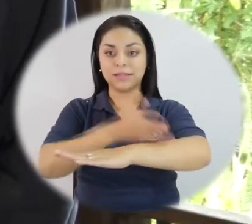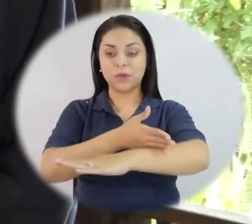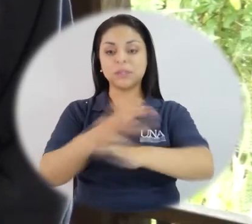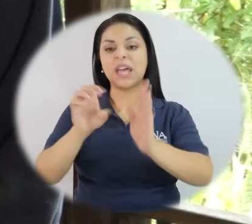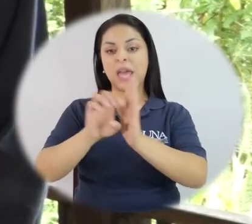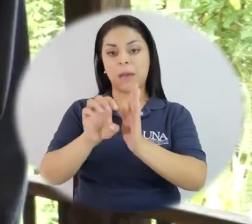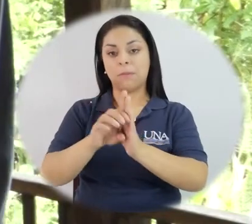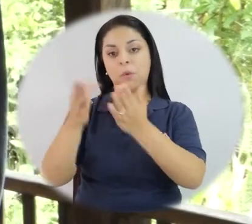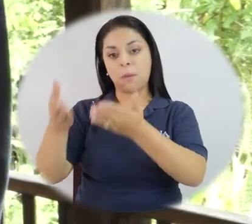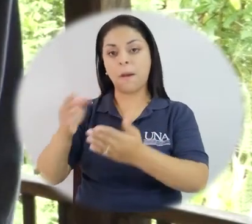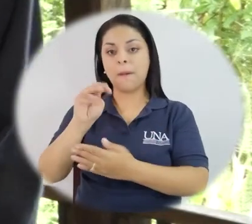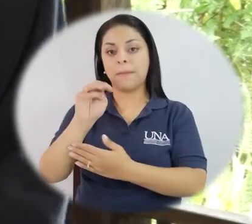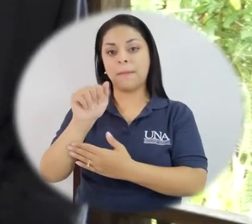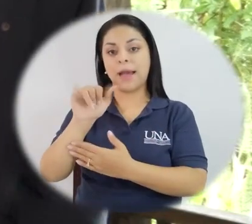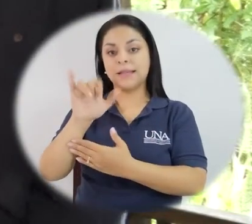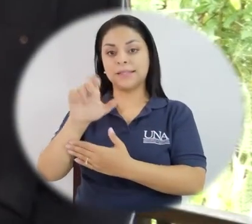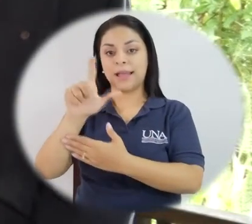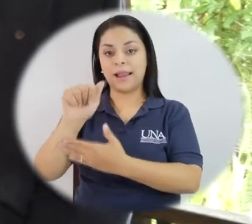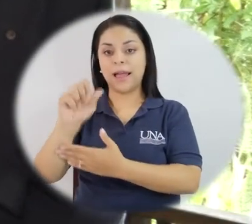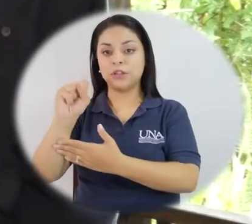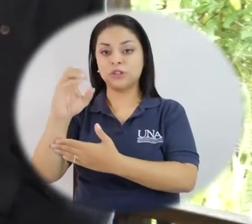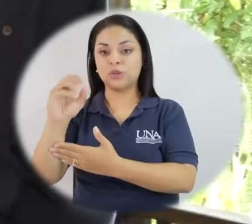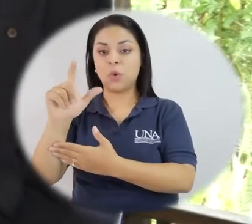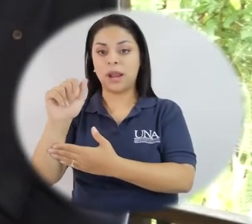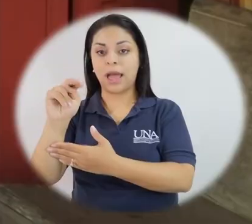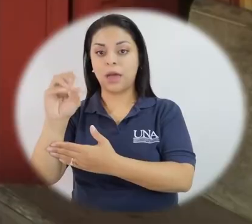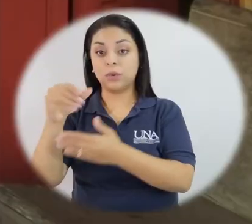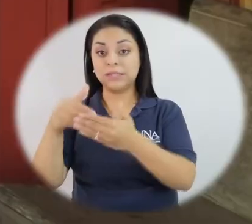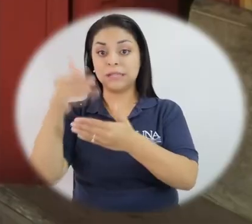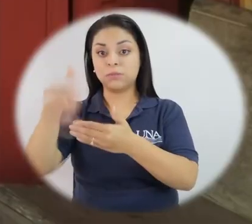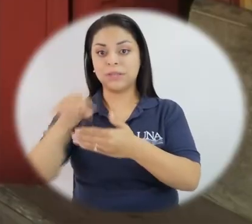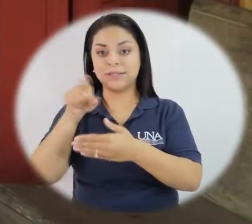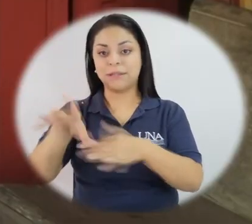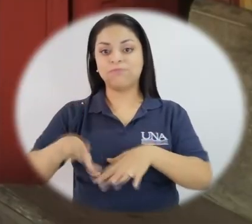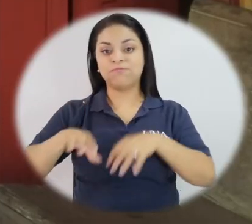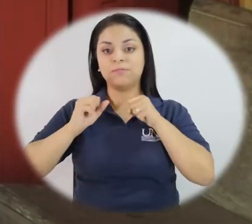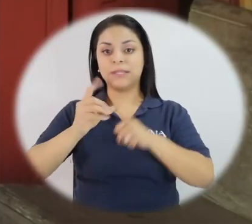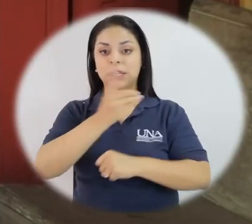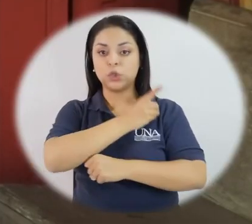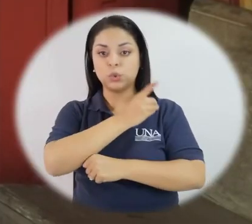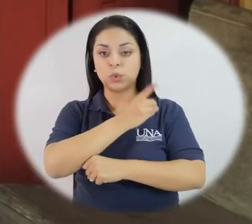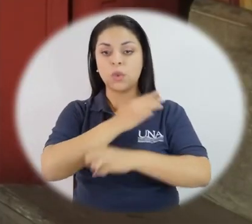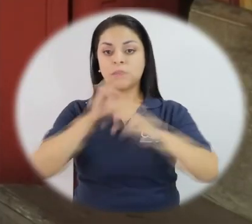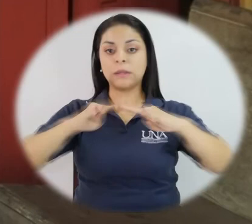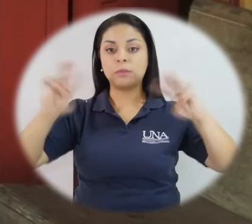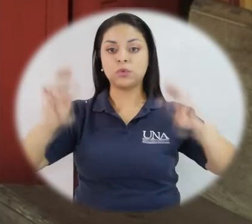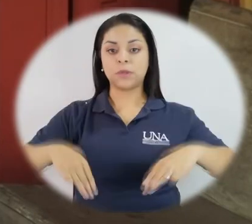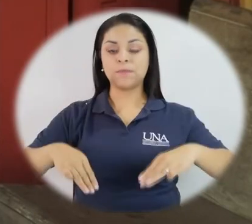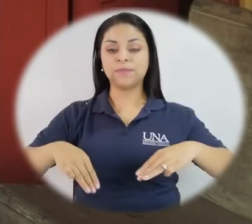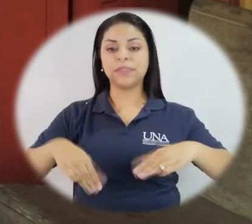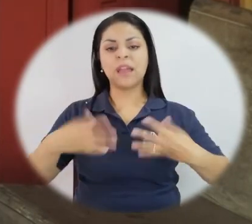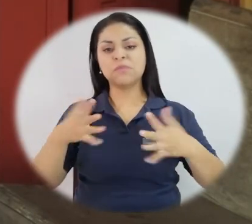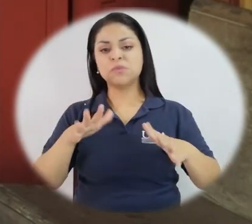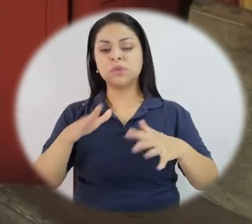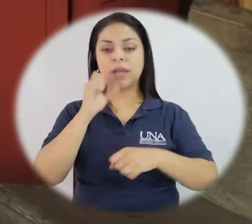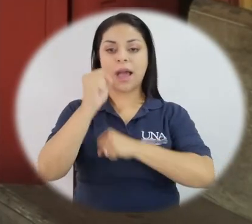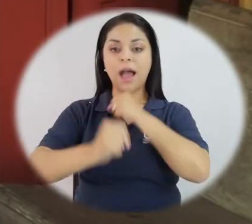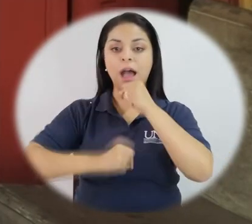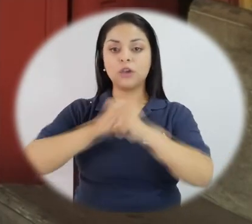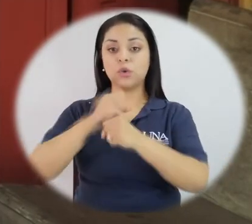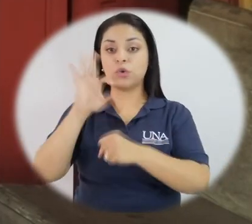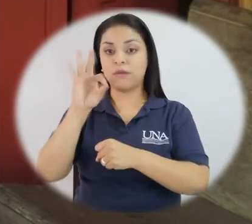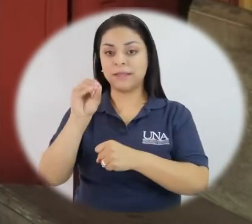Mayela Solano, que luego se convierte en la directora del museo. Diríamos que la década del 90, específicamente el